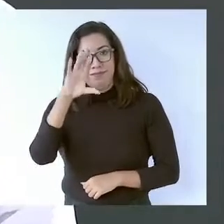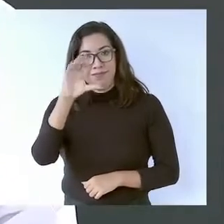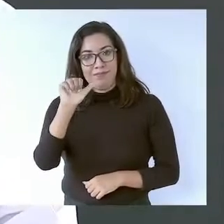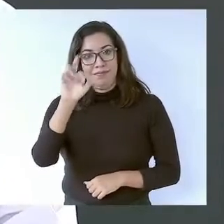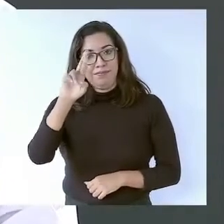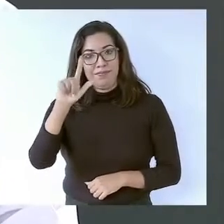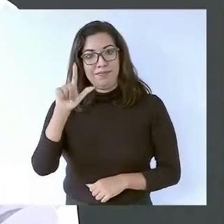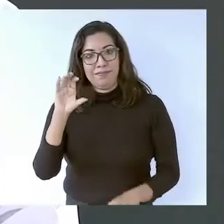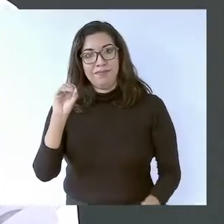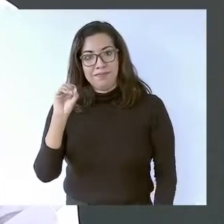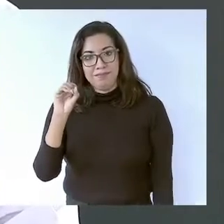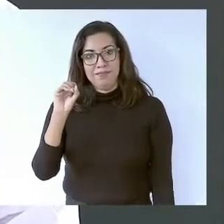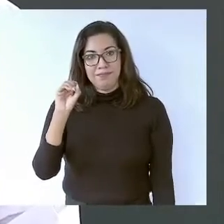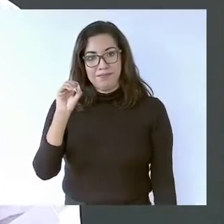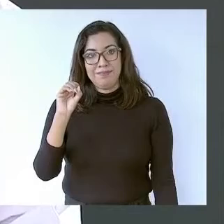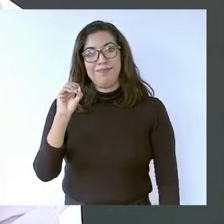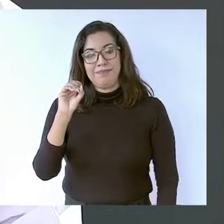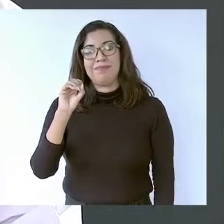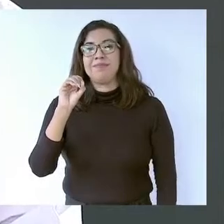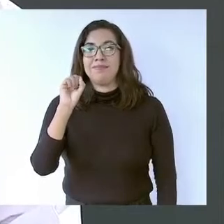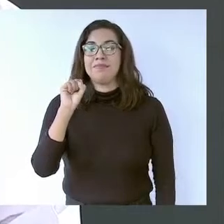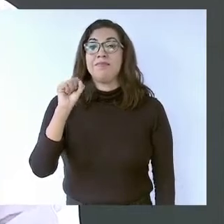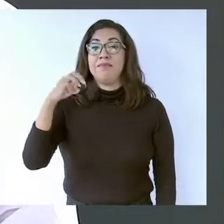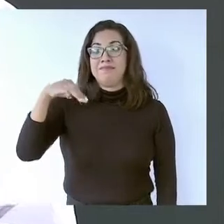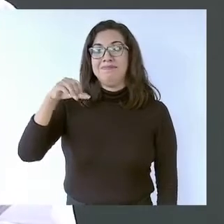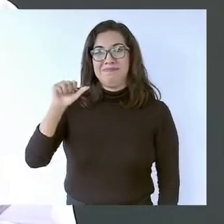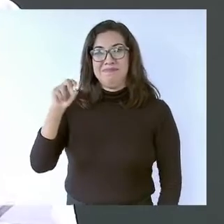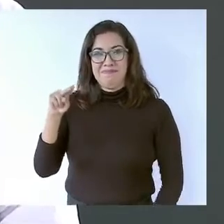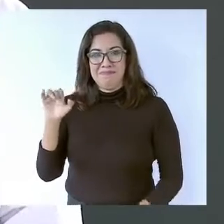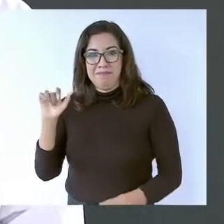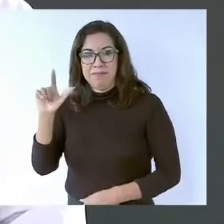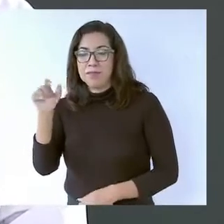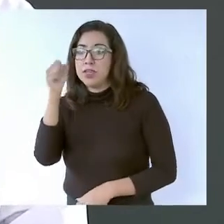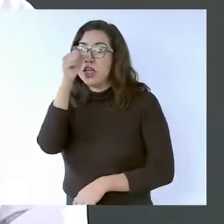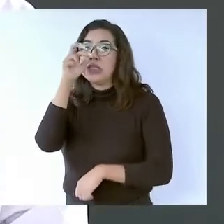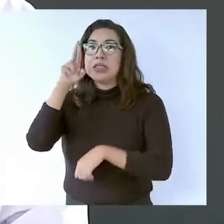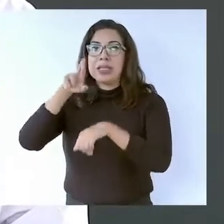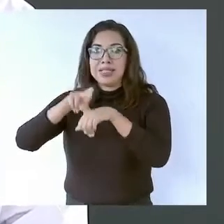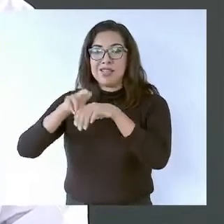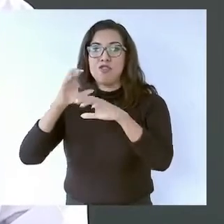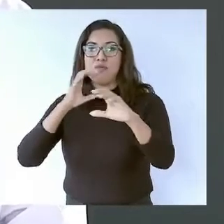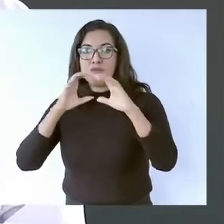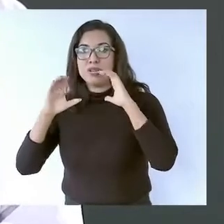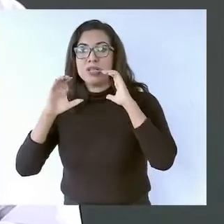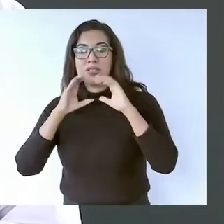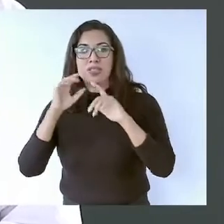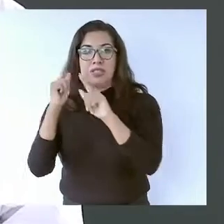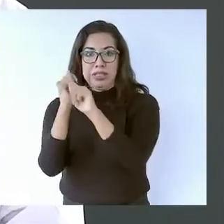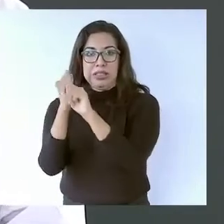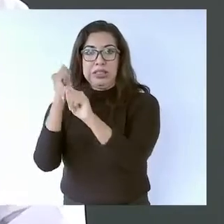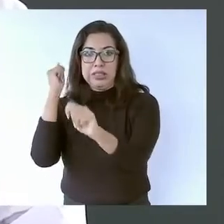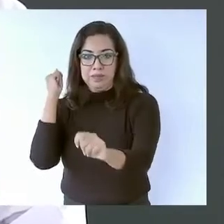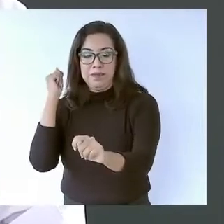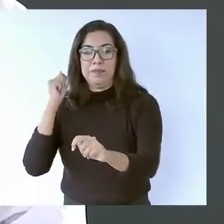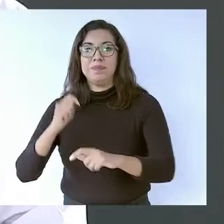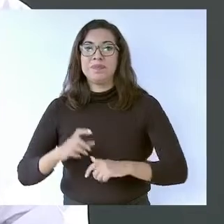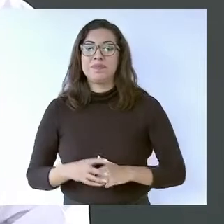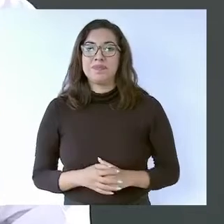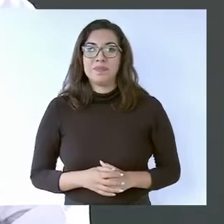González. Señor secretario de Comunicaciones y Transportes, ingeniero Jorge Arganes Díaz